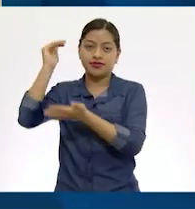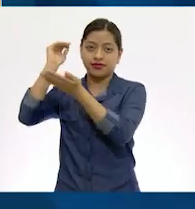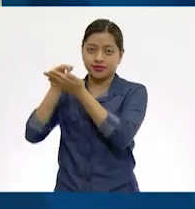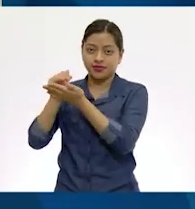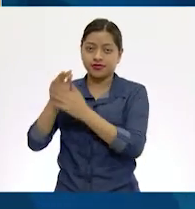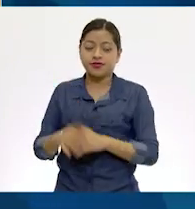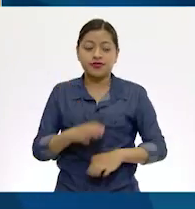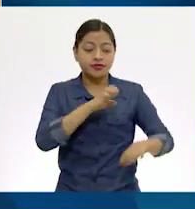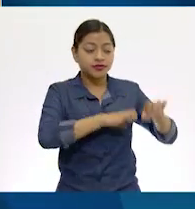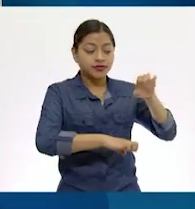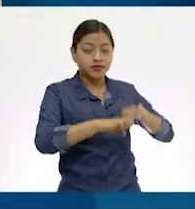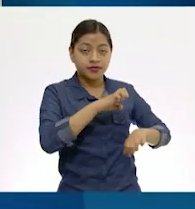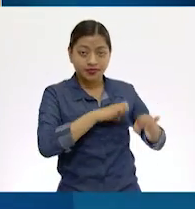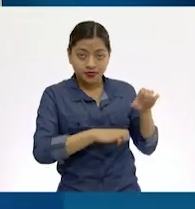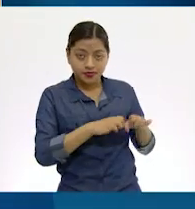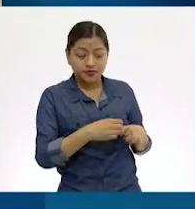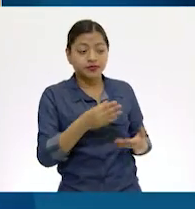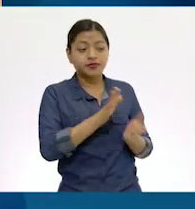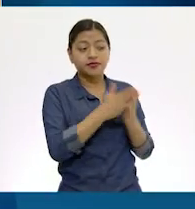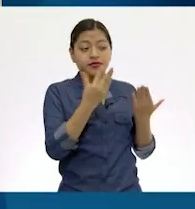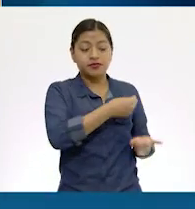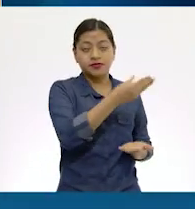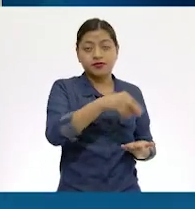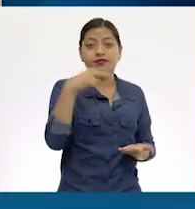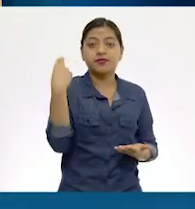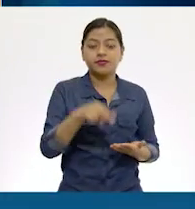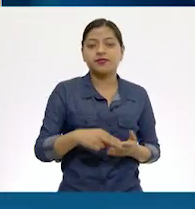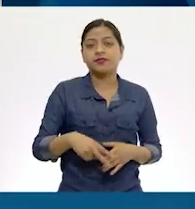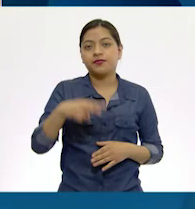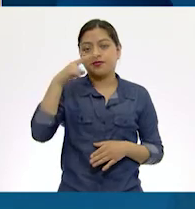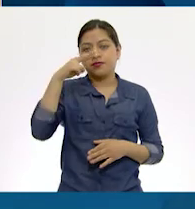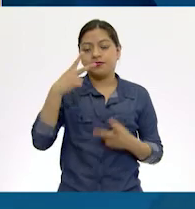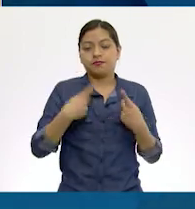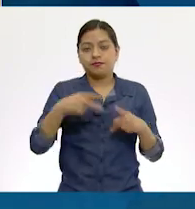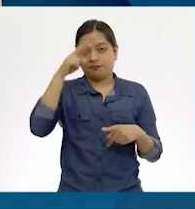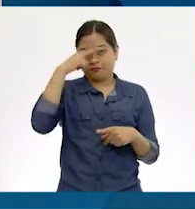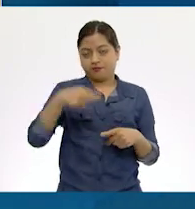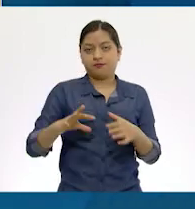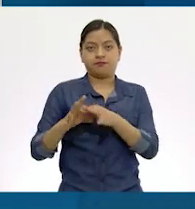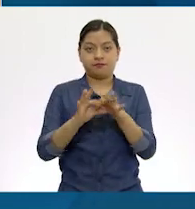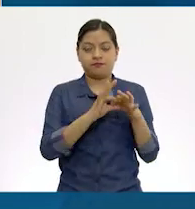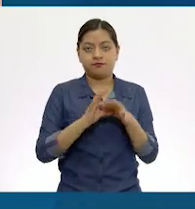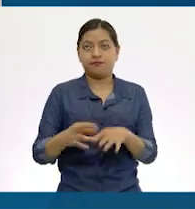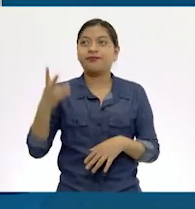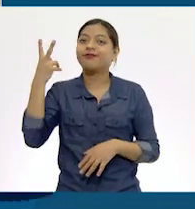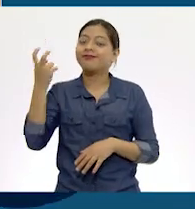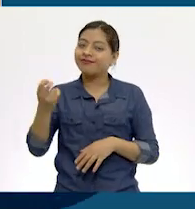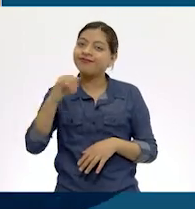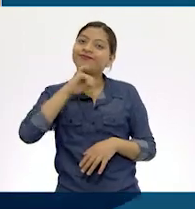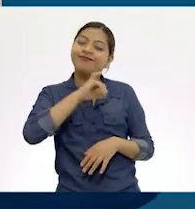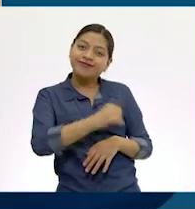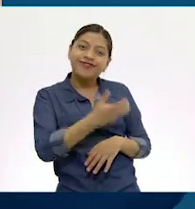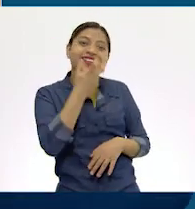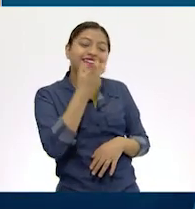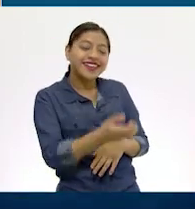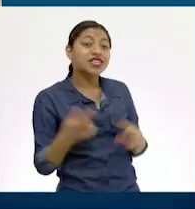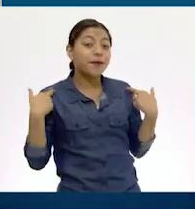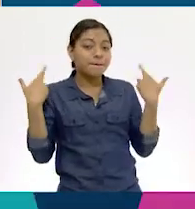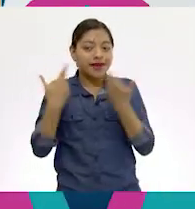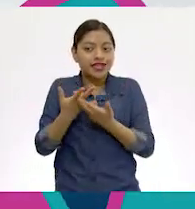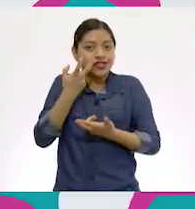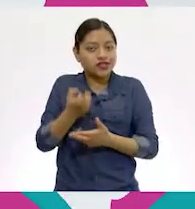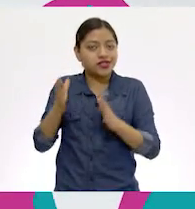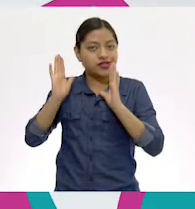editorial Mexicanos Unidos. ¿Qué les parece? Página 11. Muy bien. Wow. Así me enseñaron mis maestros. Es una buena manera